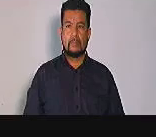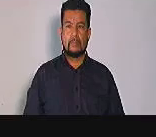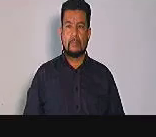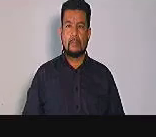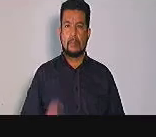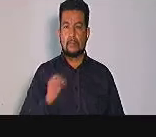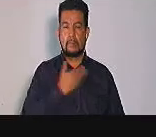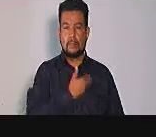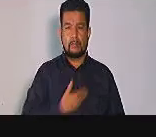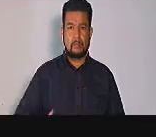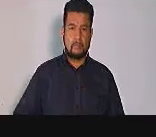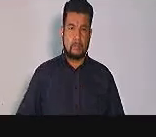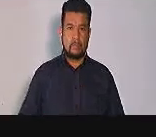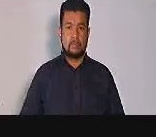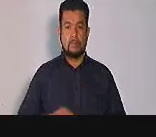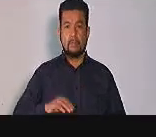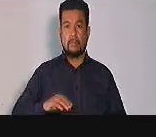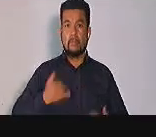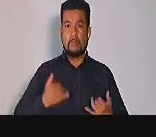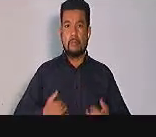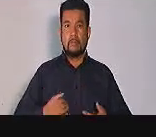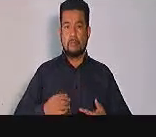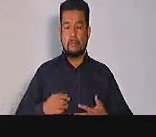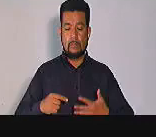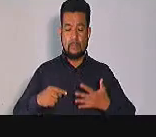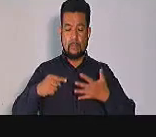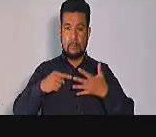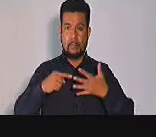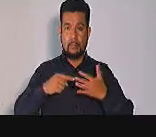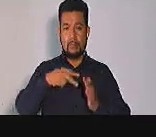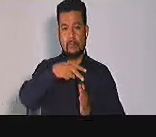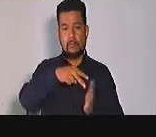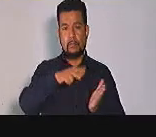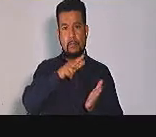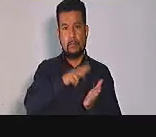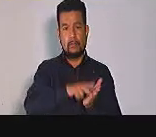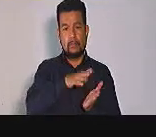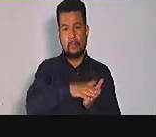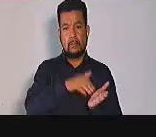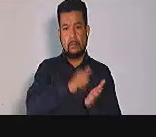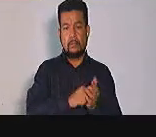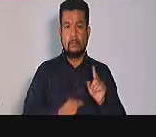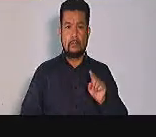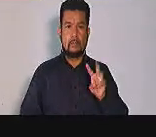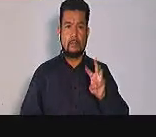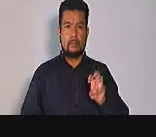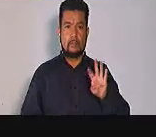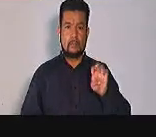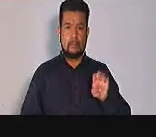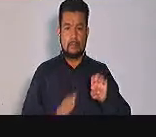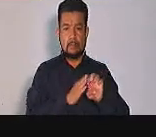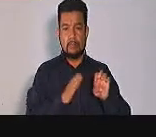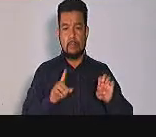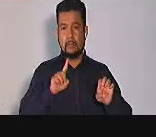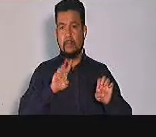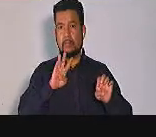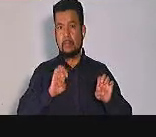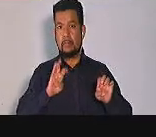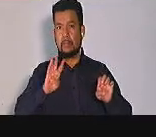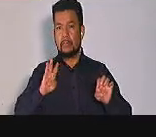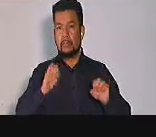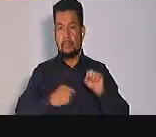Sí, señor presidente, será lo pertinente en este punto. El tercero, lectura de aprobación de las actas 189 a la 194